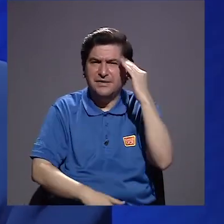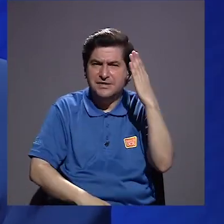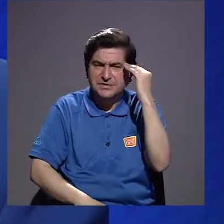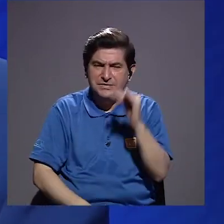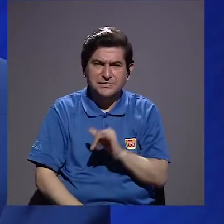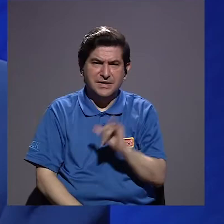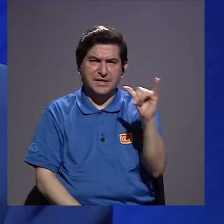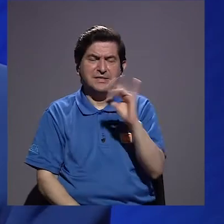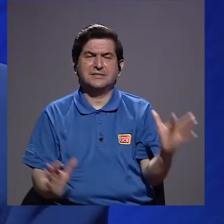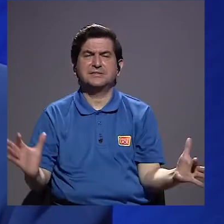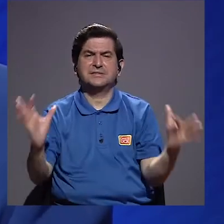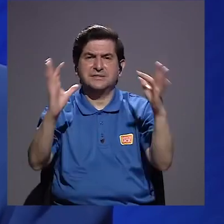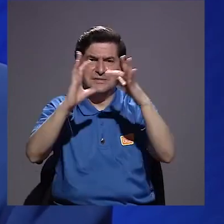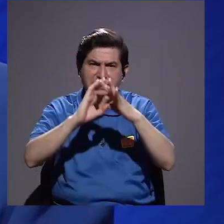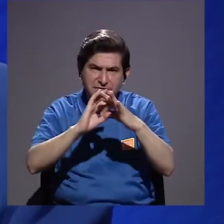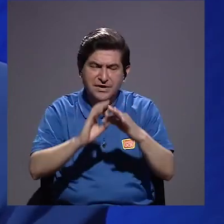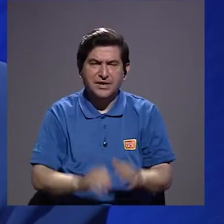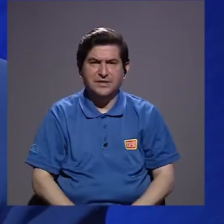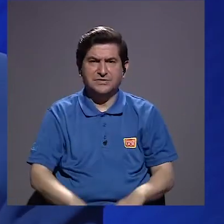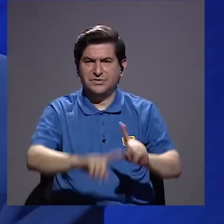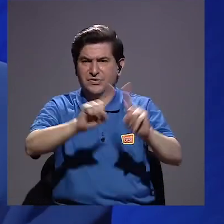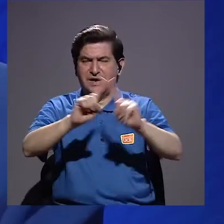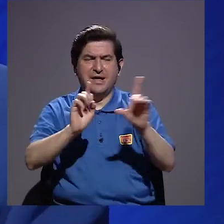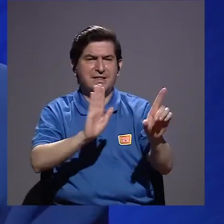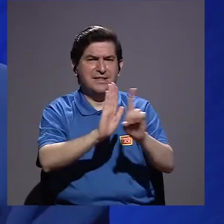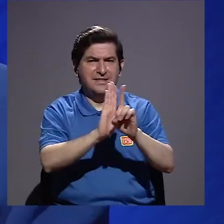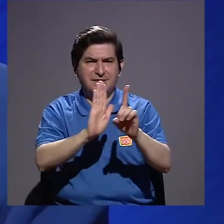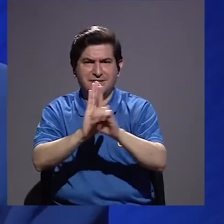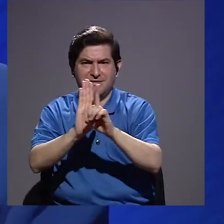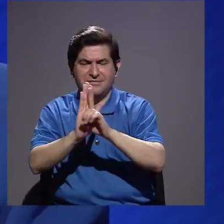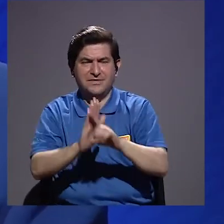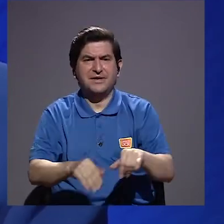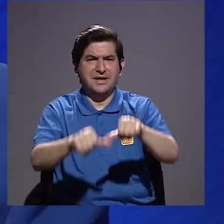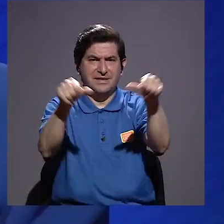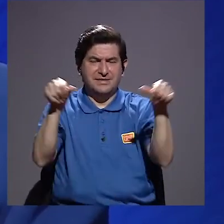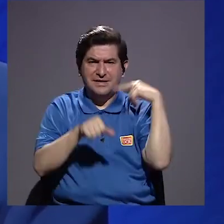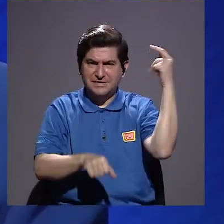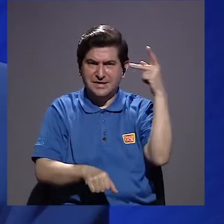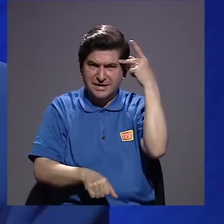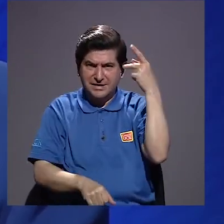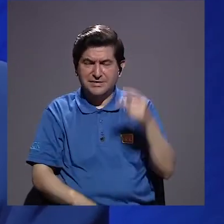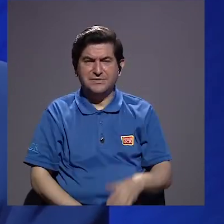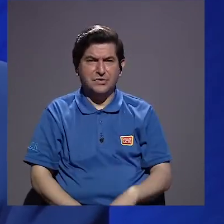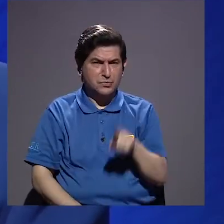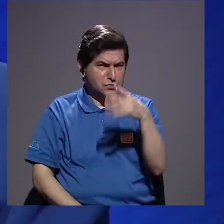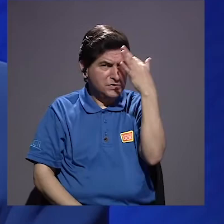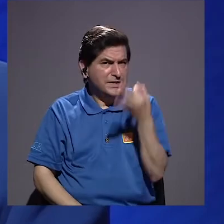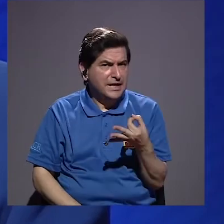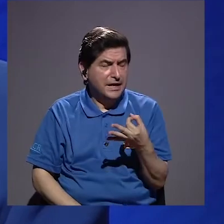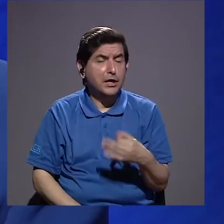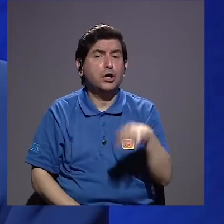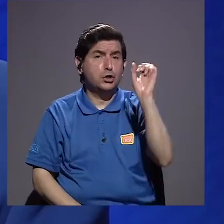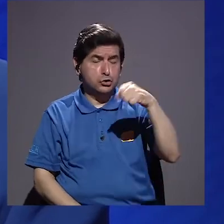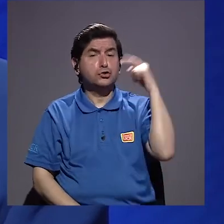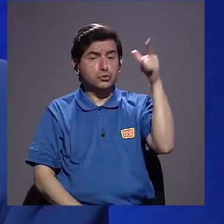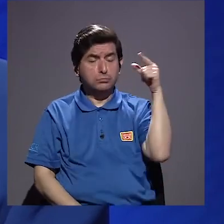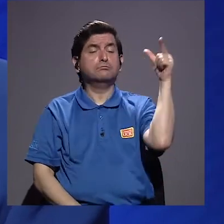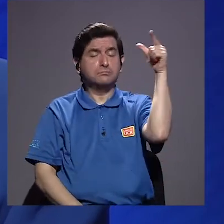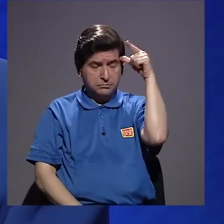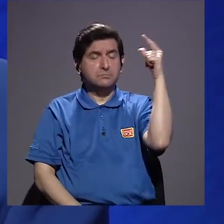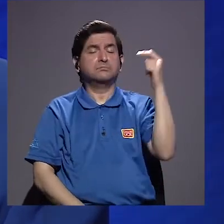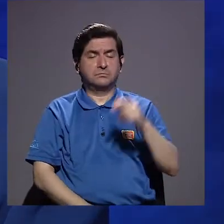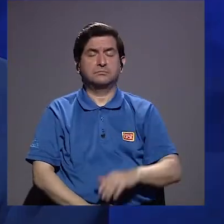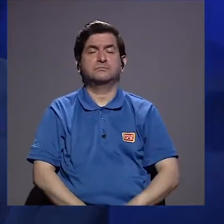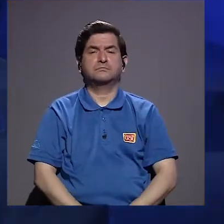latinoamericanas también respecto de este y otros derechos en el ámbito político? Sí, sin duda